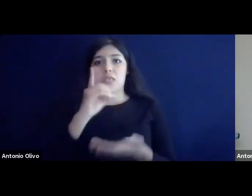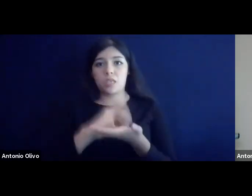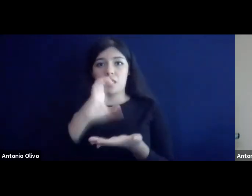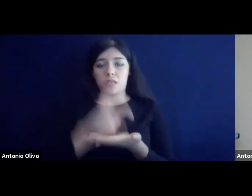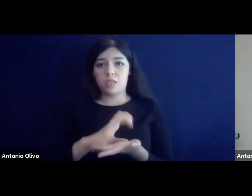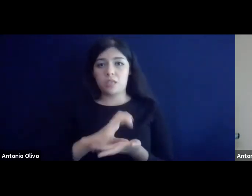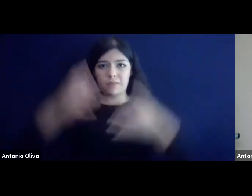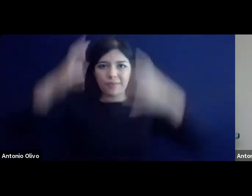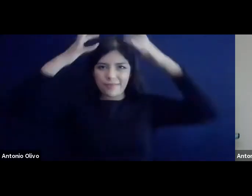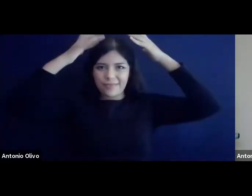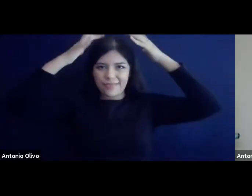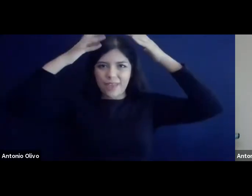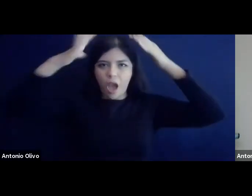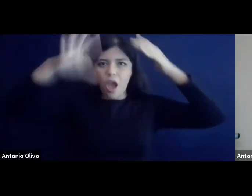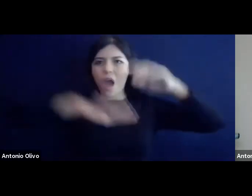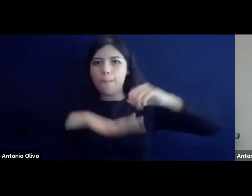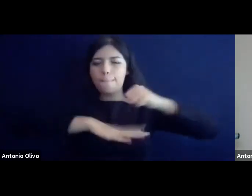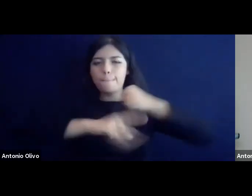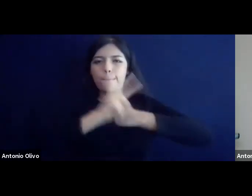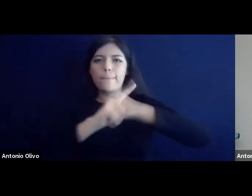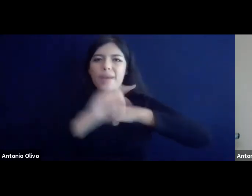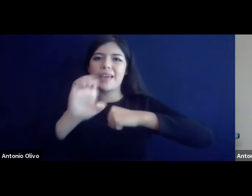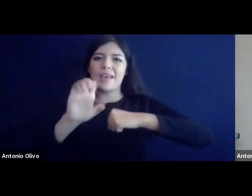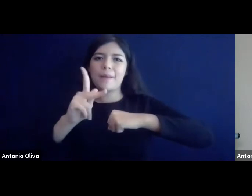soy epiléptico, ¿no? Entonces,